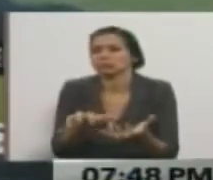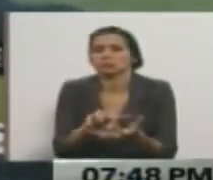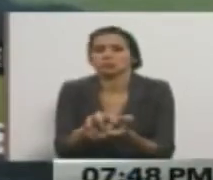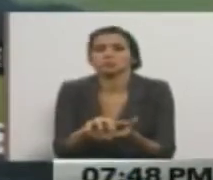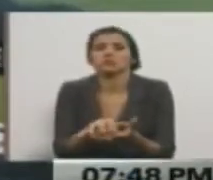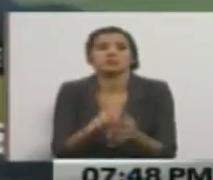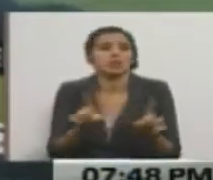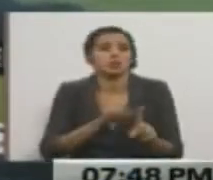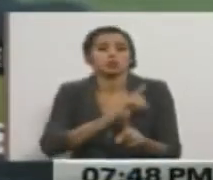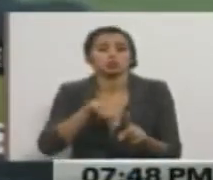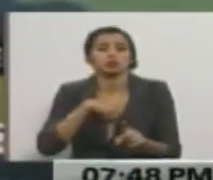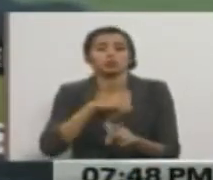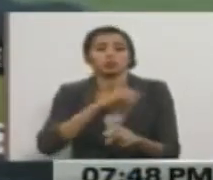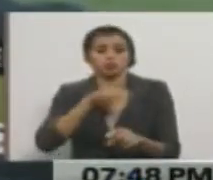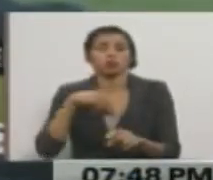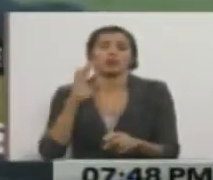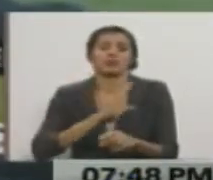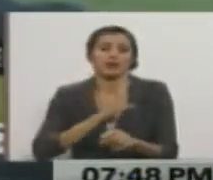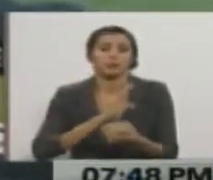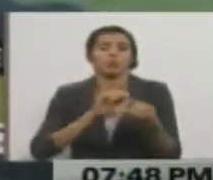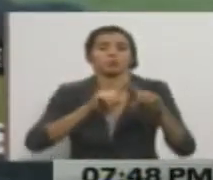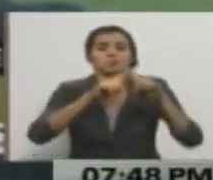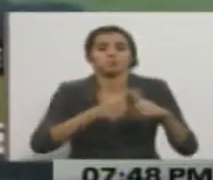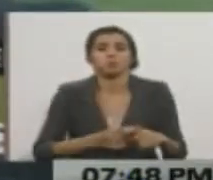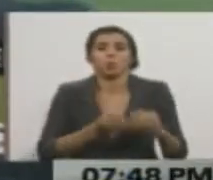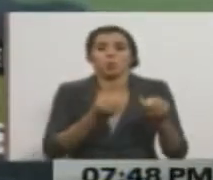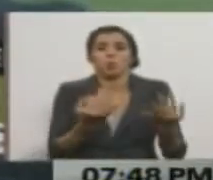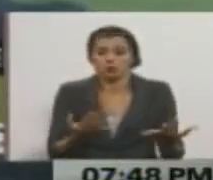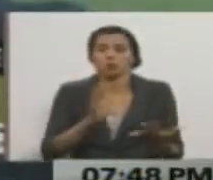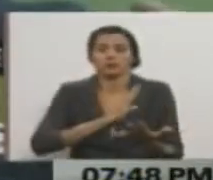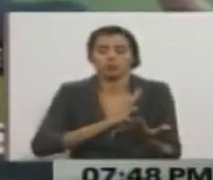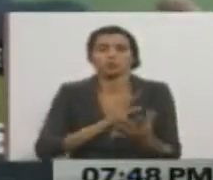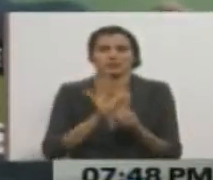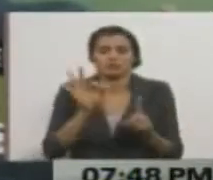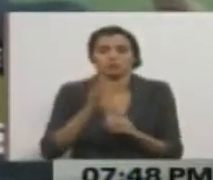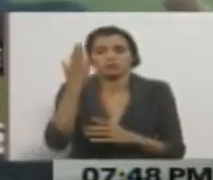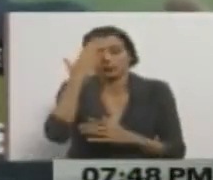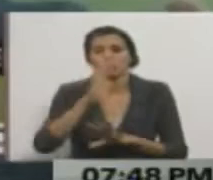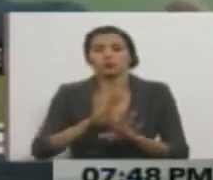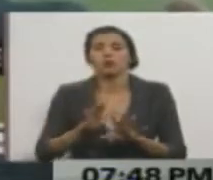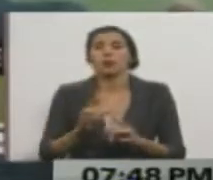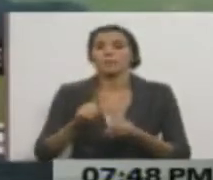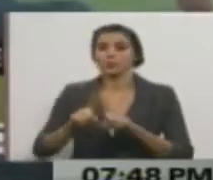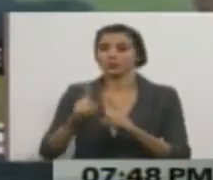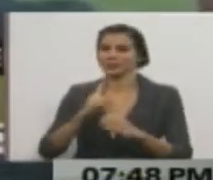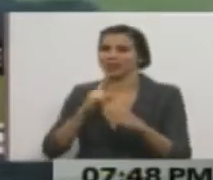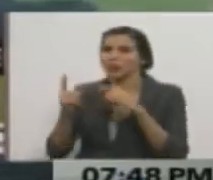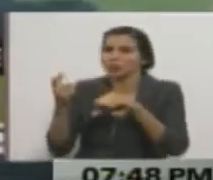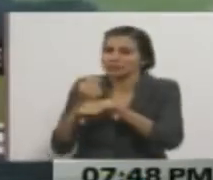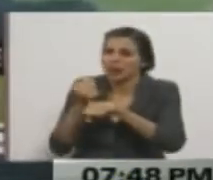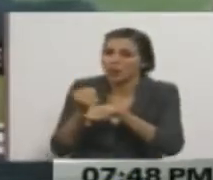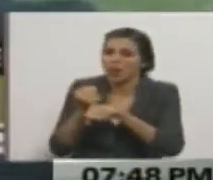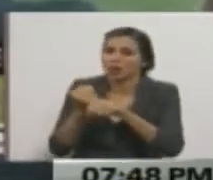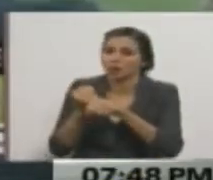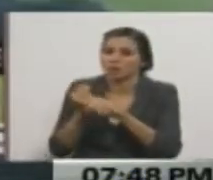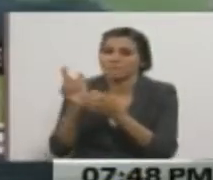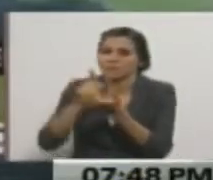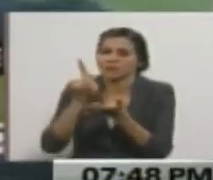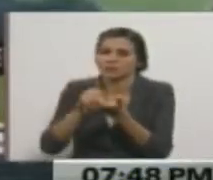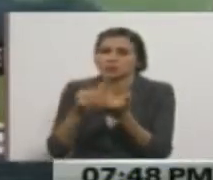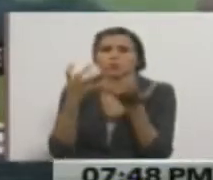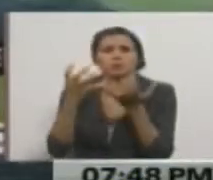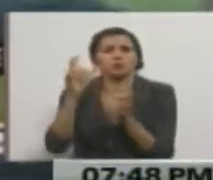inventarios. Pero también debo señalar que esa fórmula del diálogo, del trabajo, donde han participado